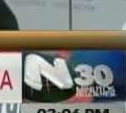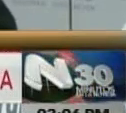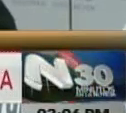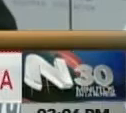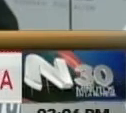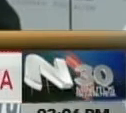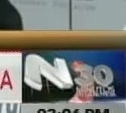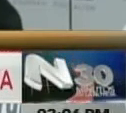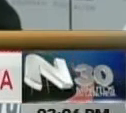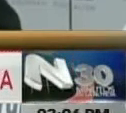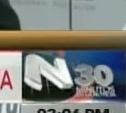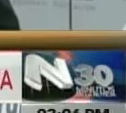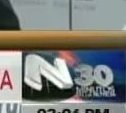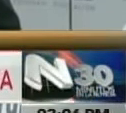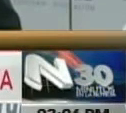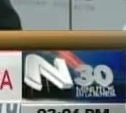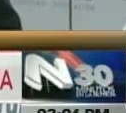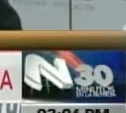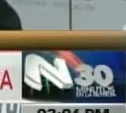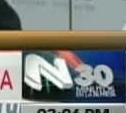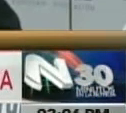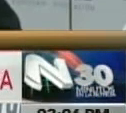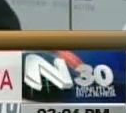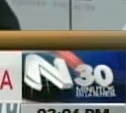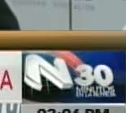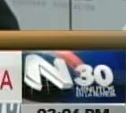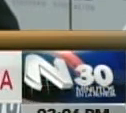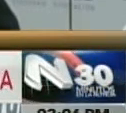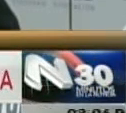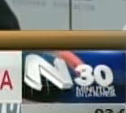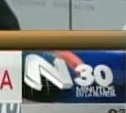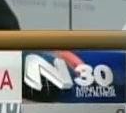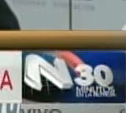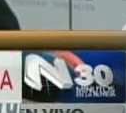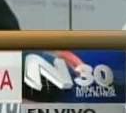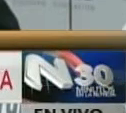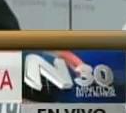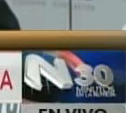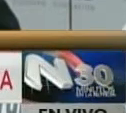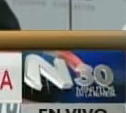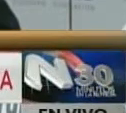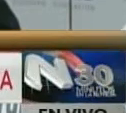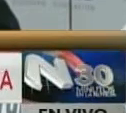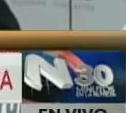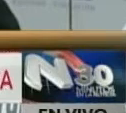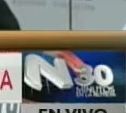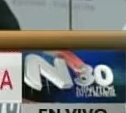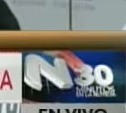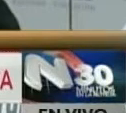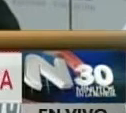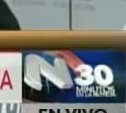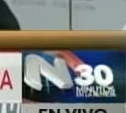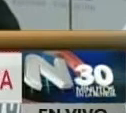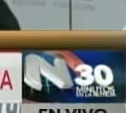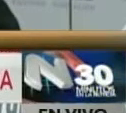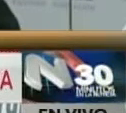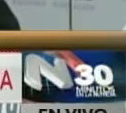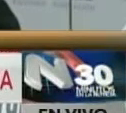23 zonas en 23 veredas creemos que es un resultado razonable para el proceso.